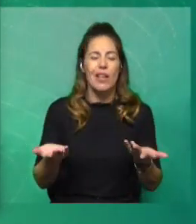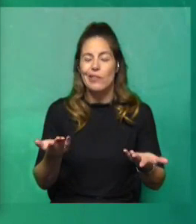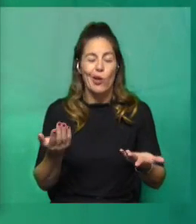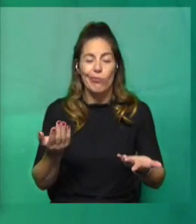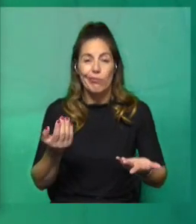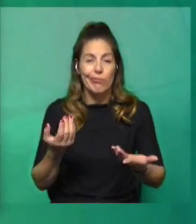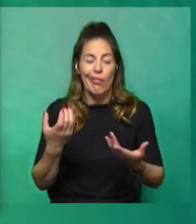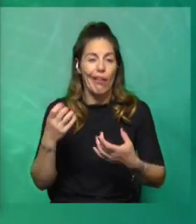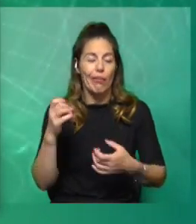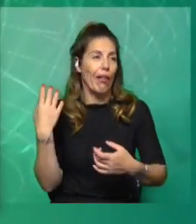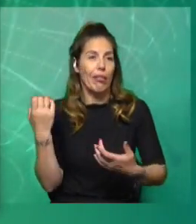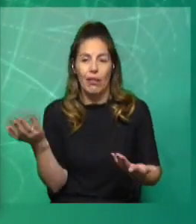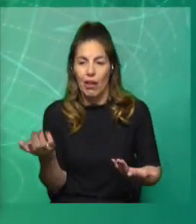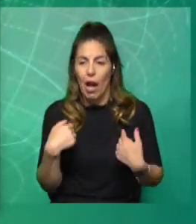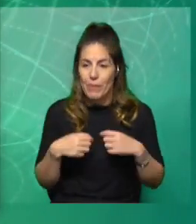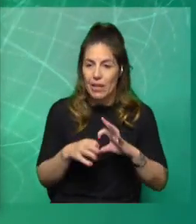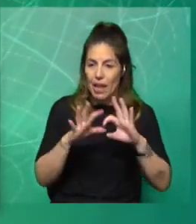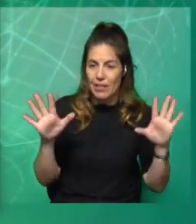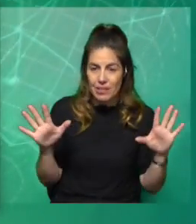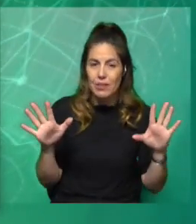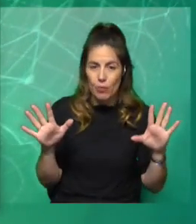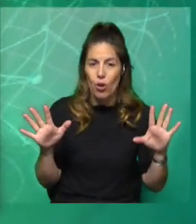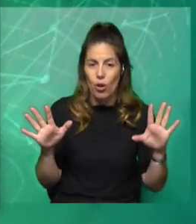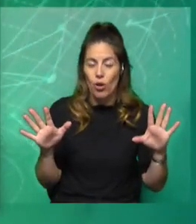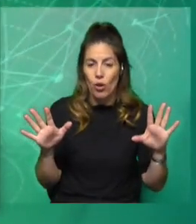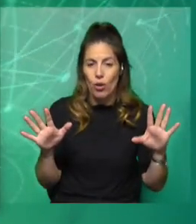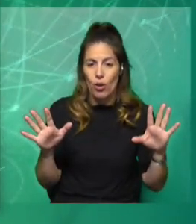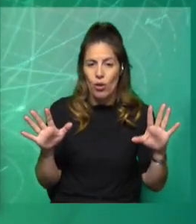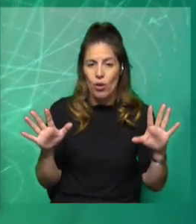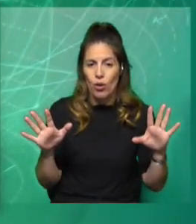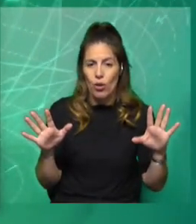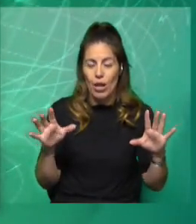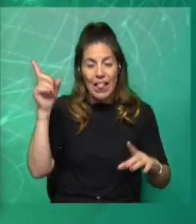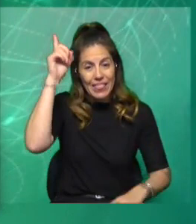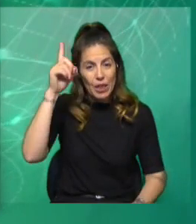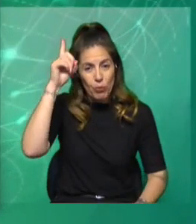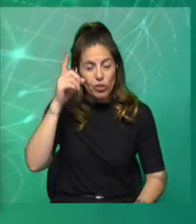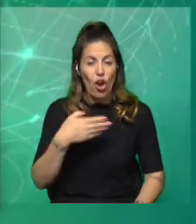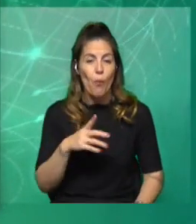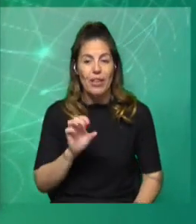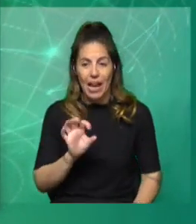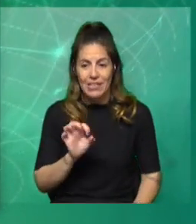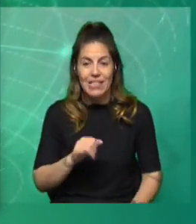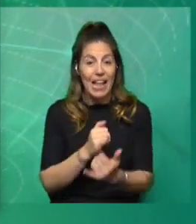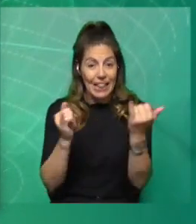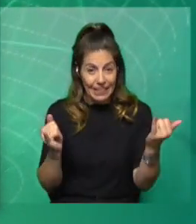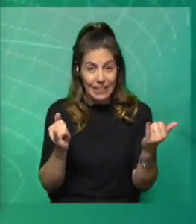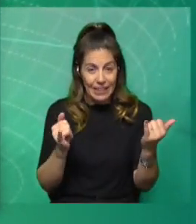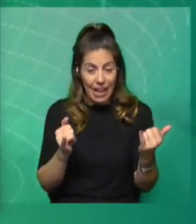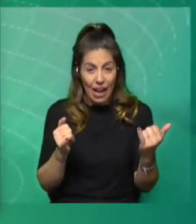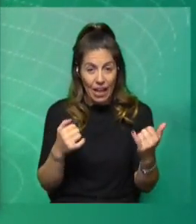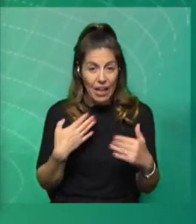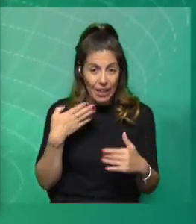¿no? A mí me quedó clarísimo porque, bueno, que el diputado Blas, en el día que nos tocó ir